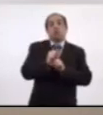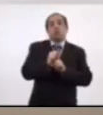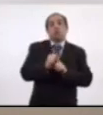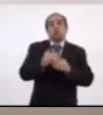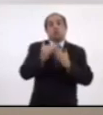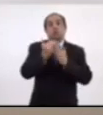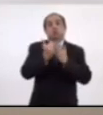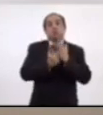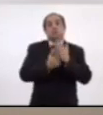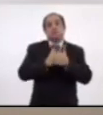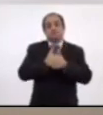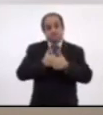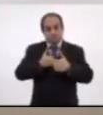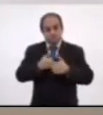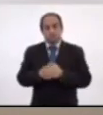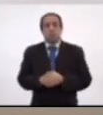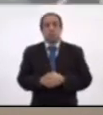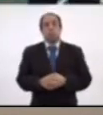considerablemente ese rezago.